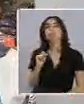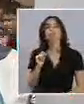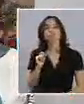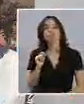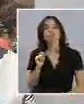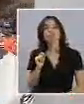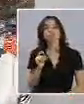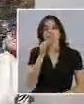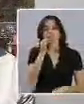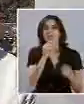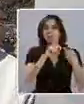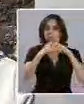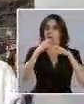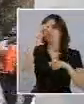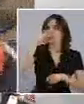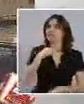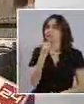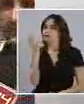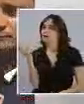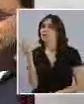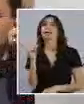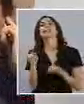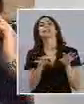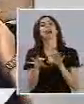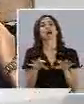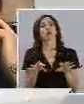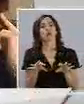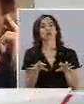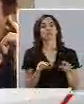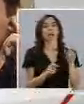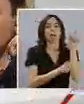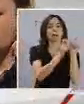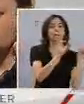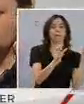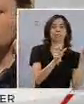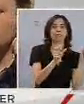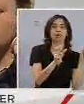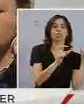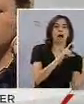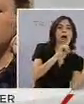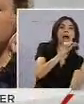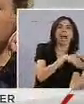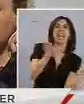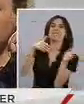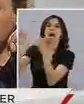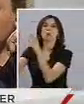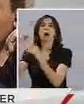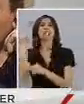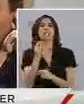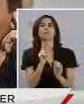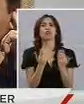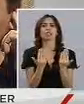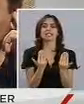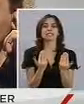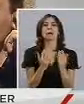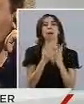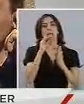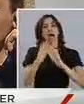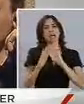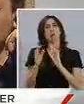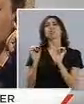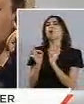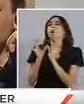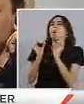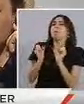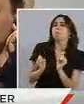yo sé que es polémico lo que voy a decir, pero con esta cosa que se nos evacúa cuando no siempre es necesario. Yo sé que es para ser más cauto, pero ¿puede